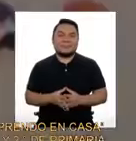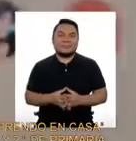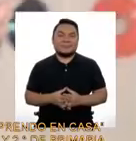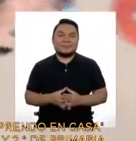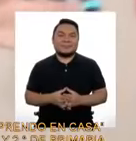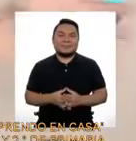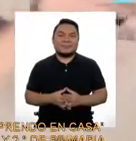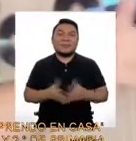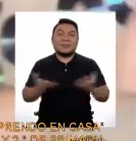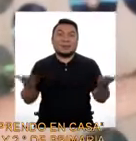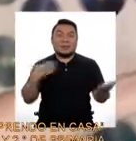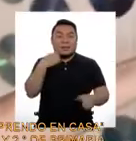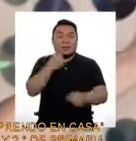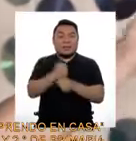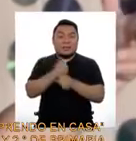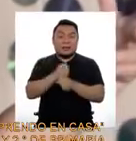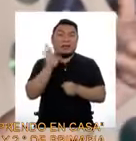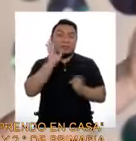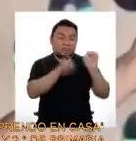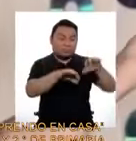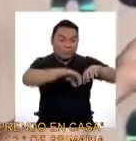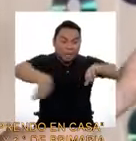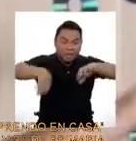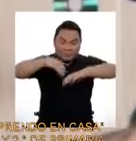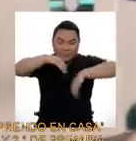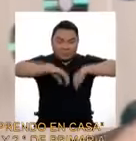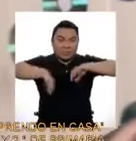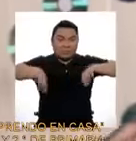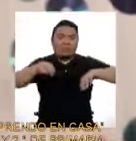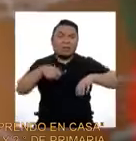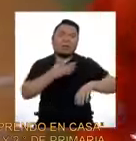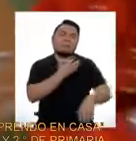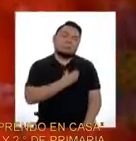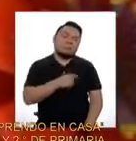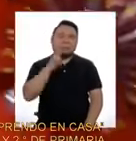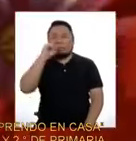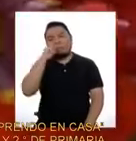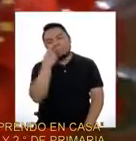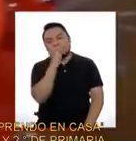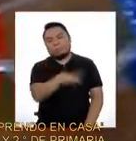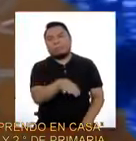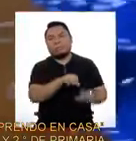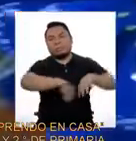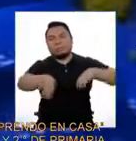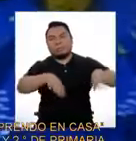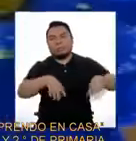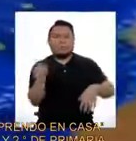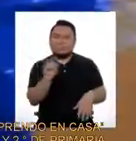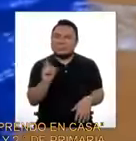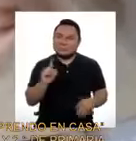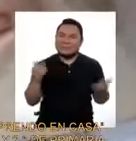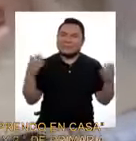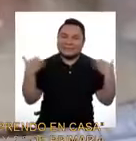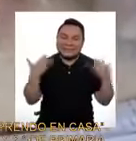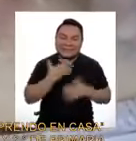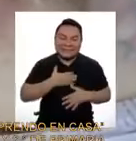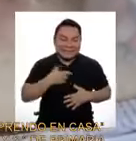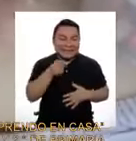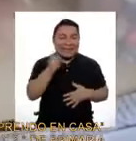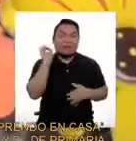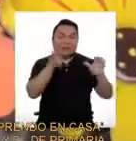Porque el trabajo de reciclar no tiene que ser un trabajo triste, aburrido, duro, no. Estamos haciendo